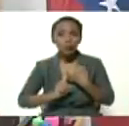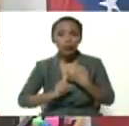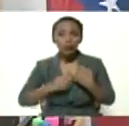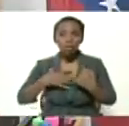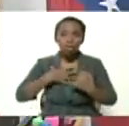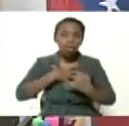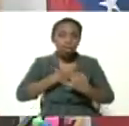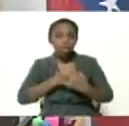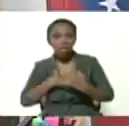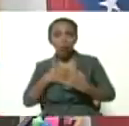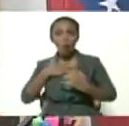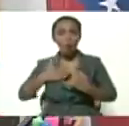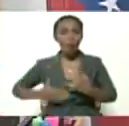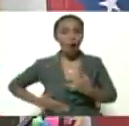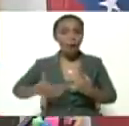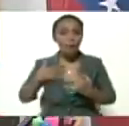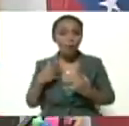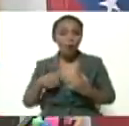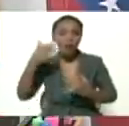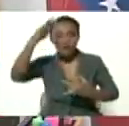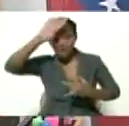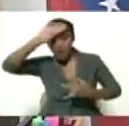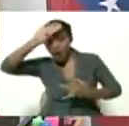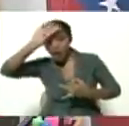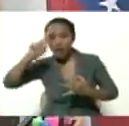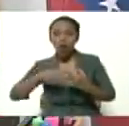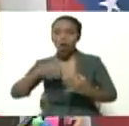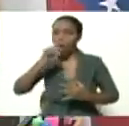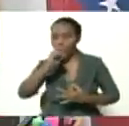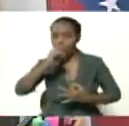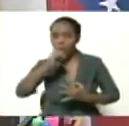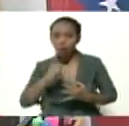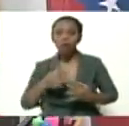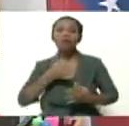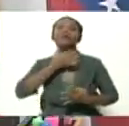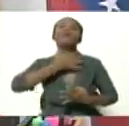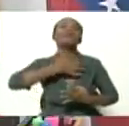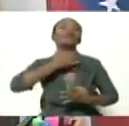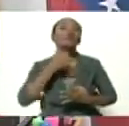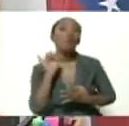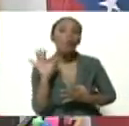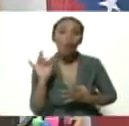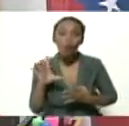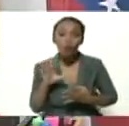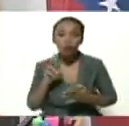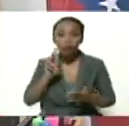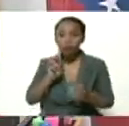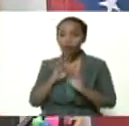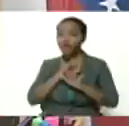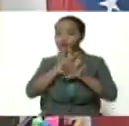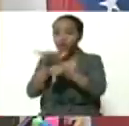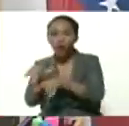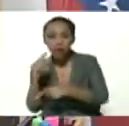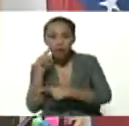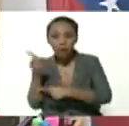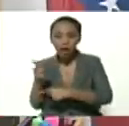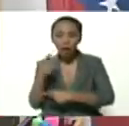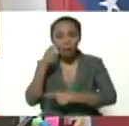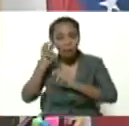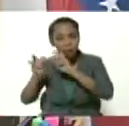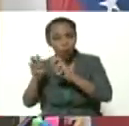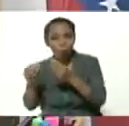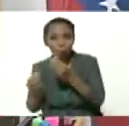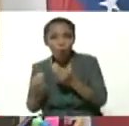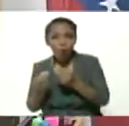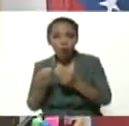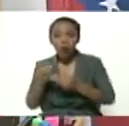malestar en el cuerpo, alguna fiebre, tos, dolor de garganta, y le caemos encima. Le